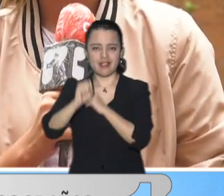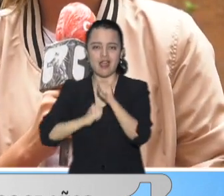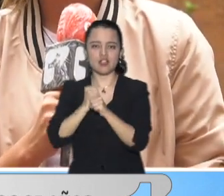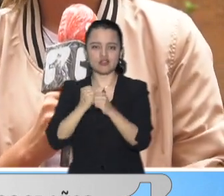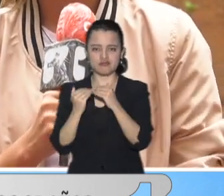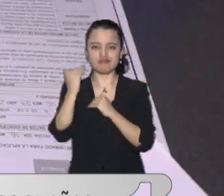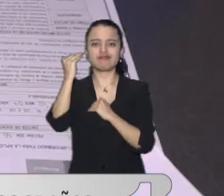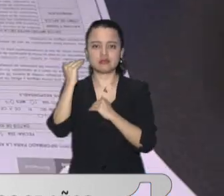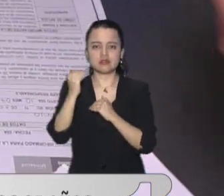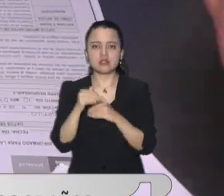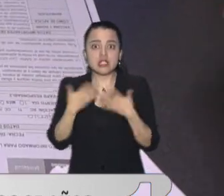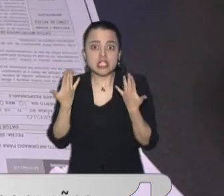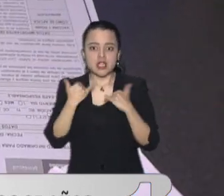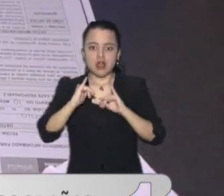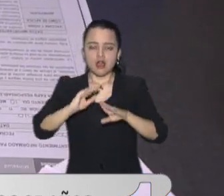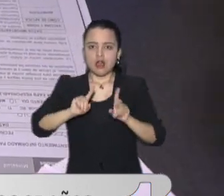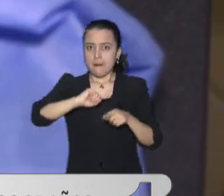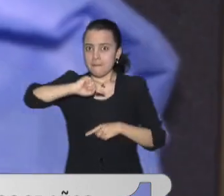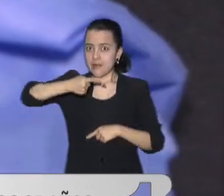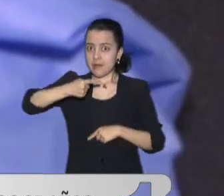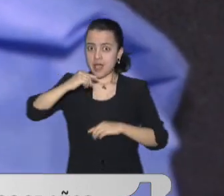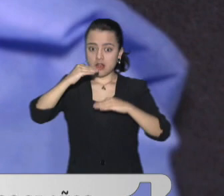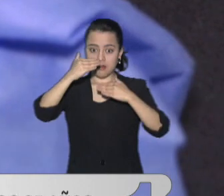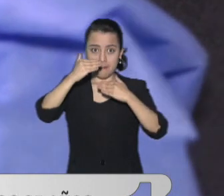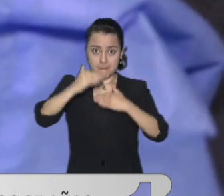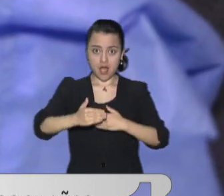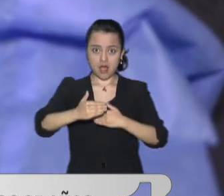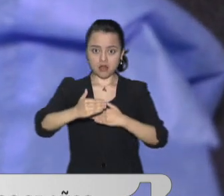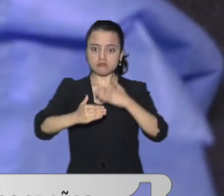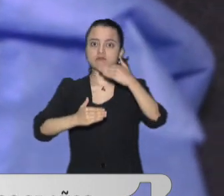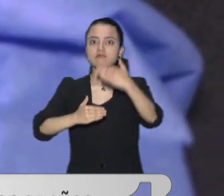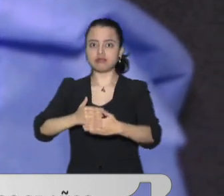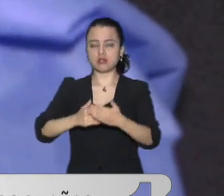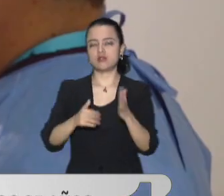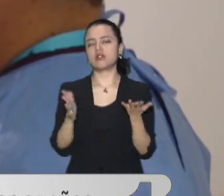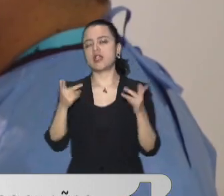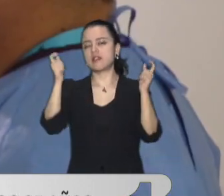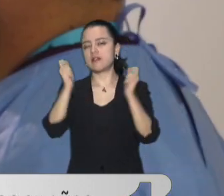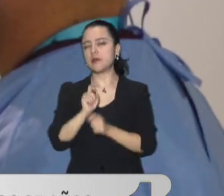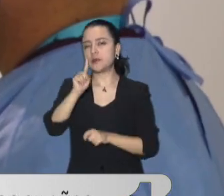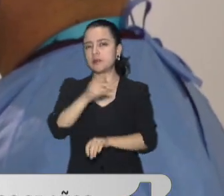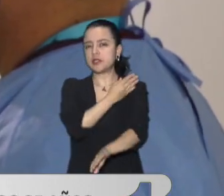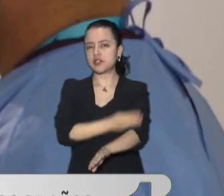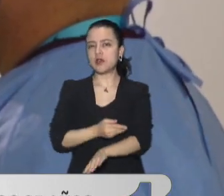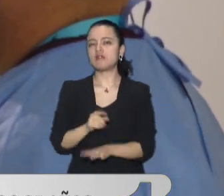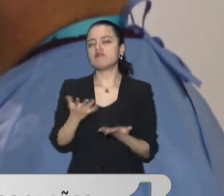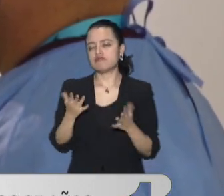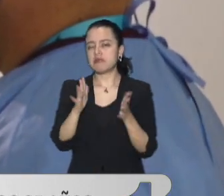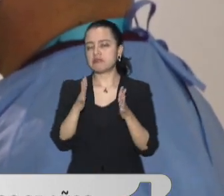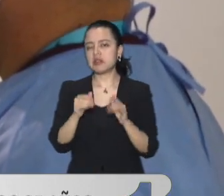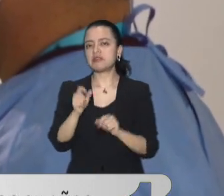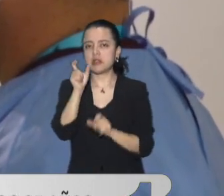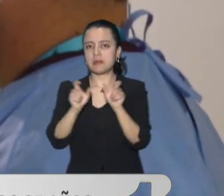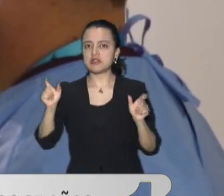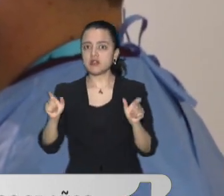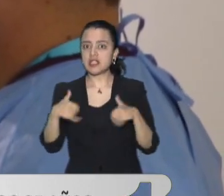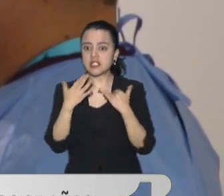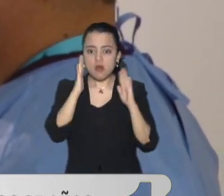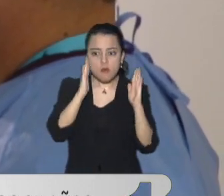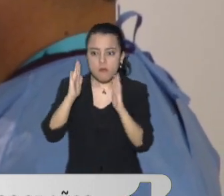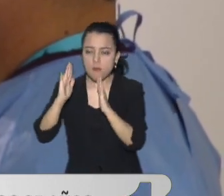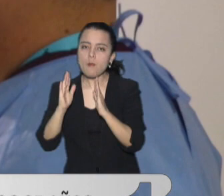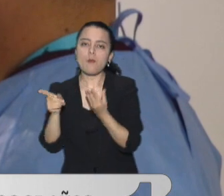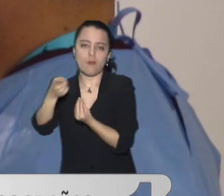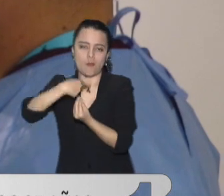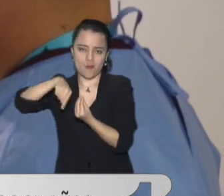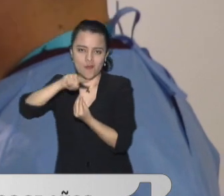de vacunación en Colombia. Es decir, se vacunarían a más de 1.700.000 personas que pertenecen a esa primera línea de atención y también a los